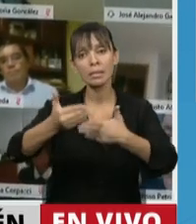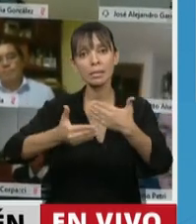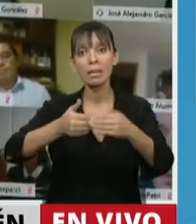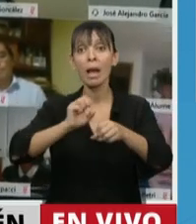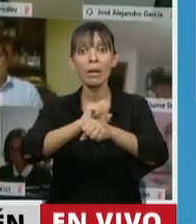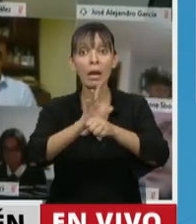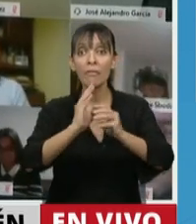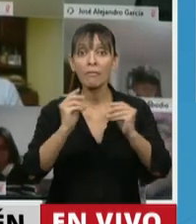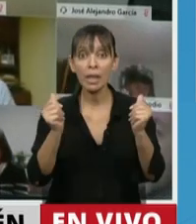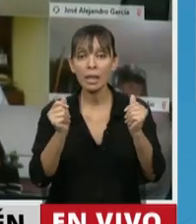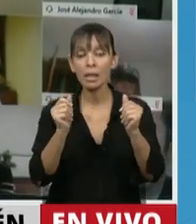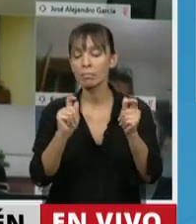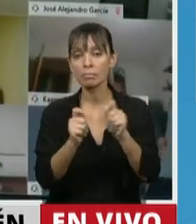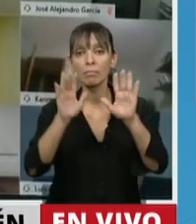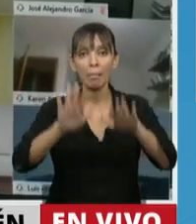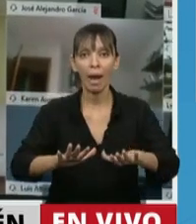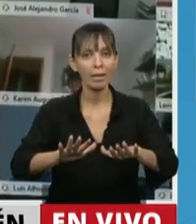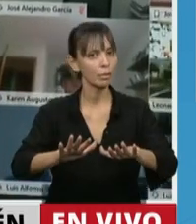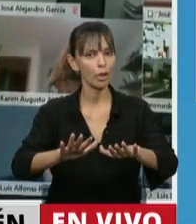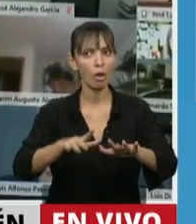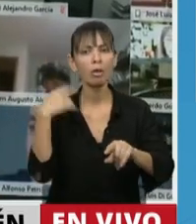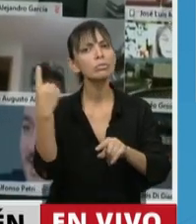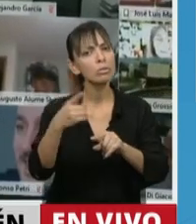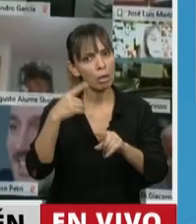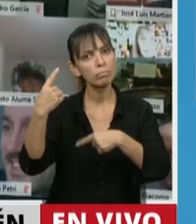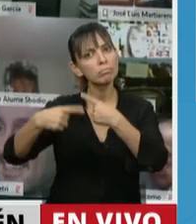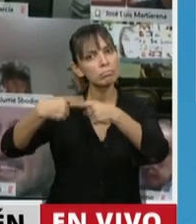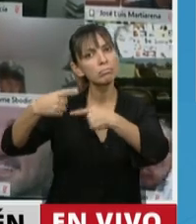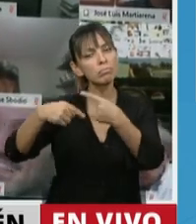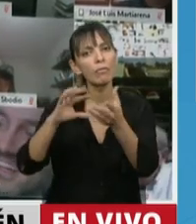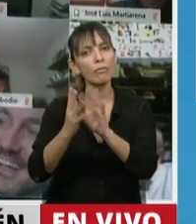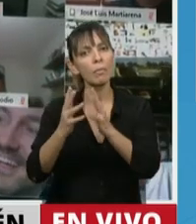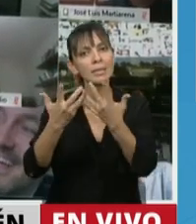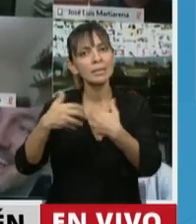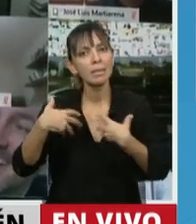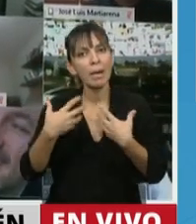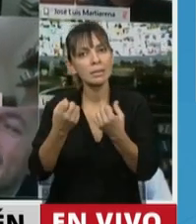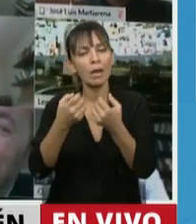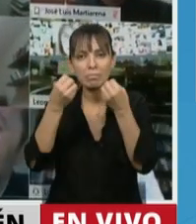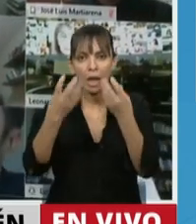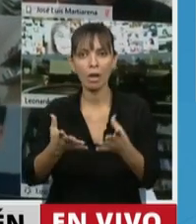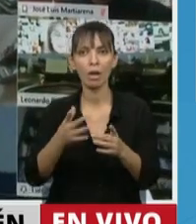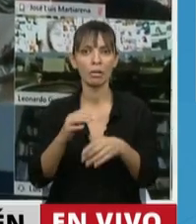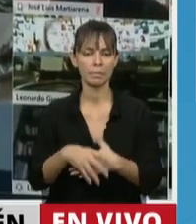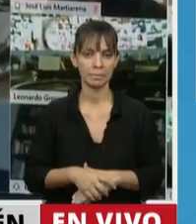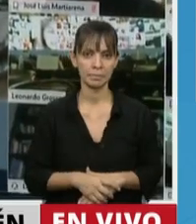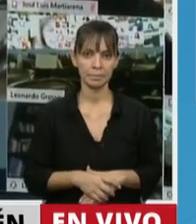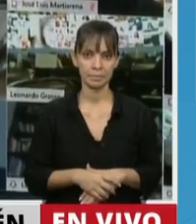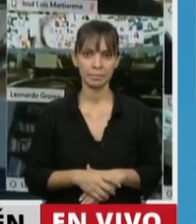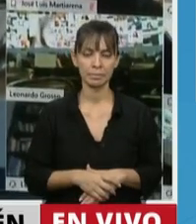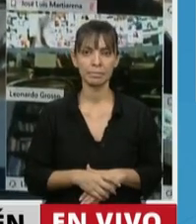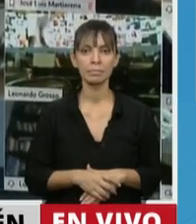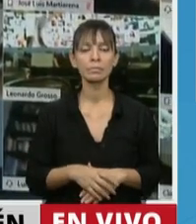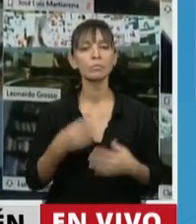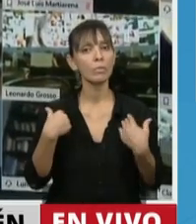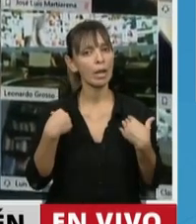emergencia sanitaria. Construyamos entre todos el mejor sistema de salud que seamos capaces de tener. Nuestro